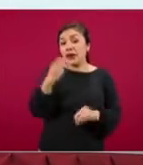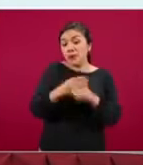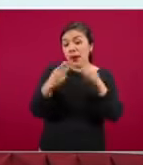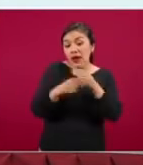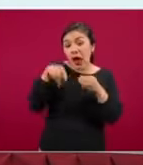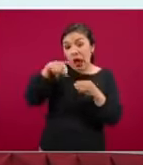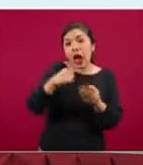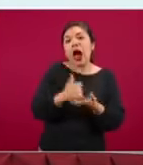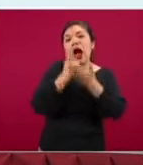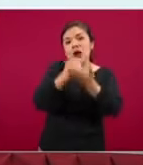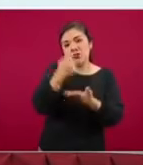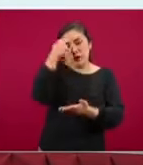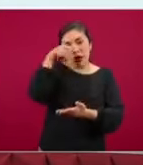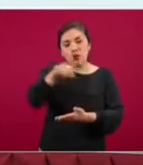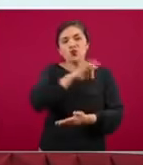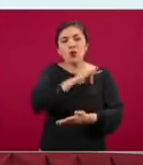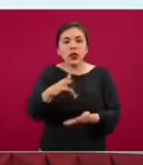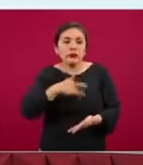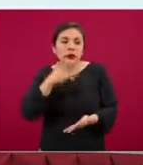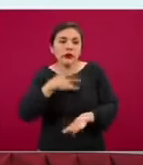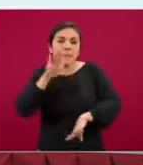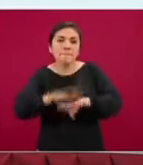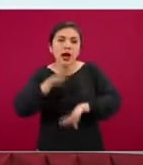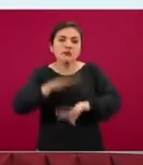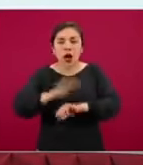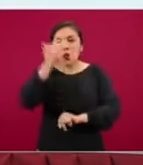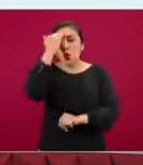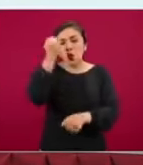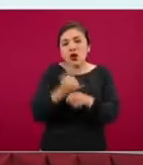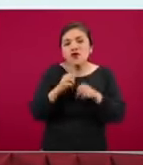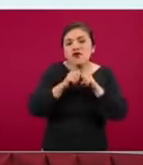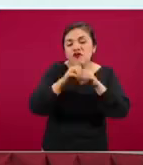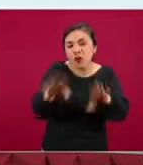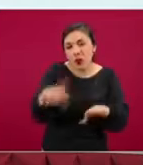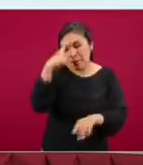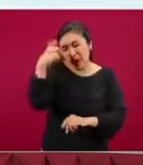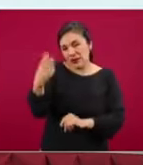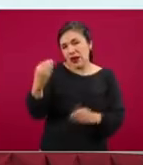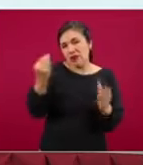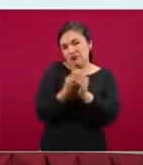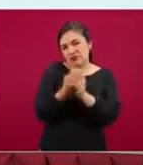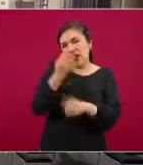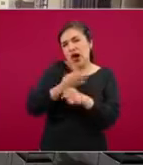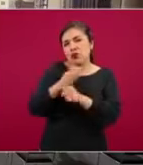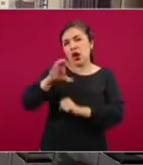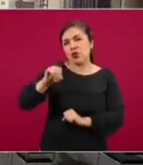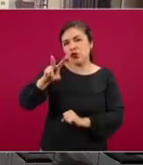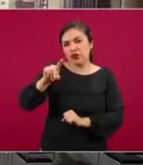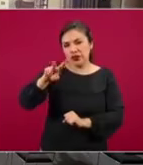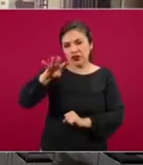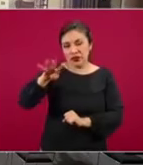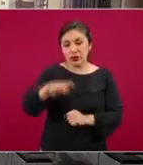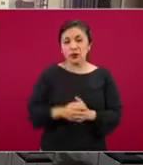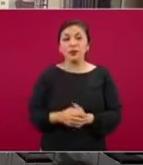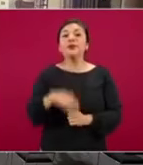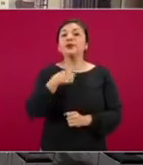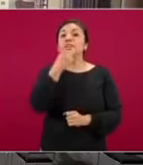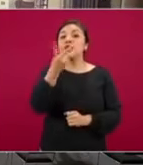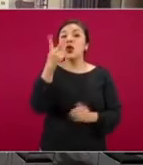también podemos recibir la información de los brotes de COVID-19. Entonces decíamos, de